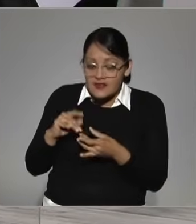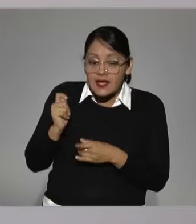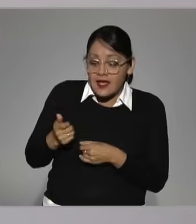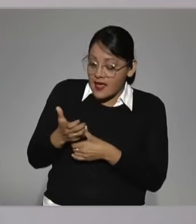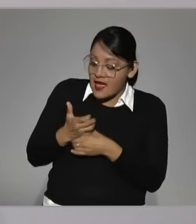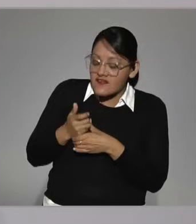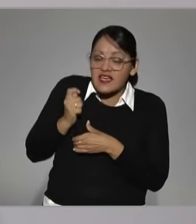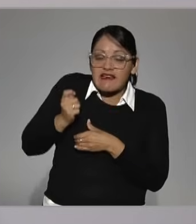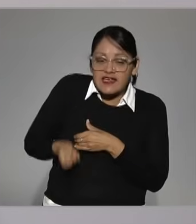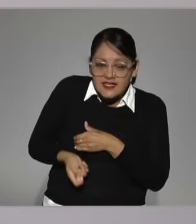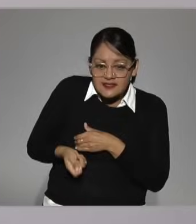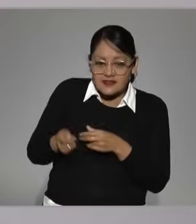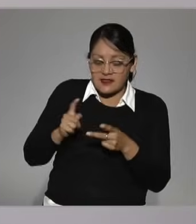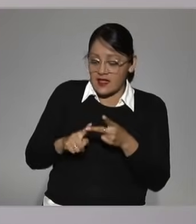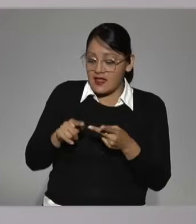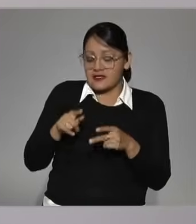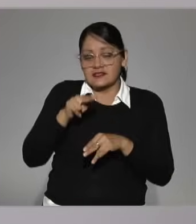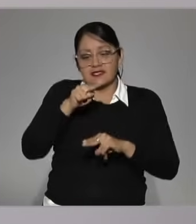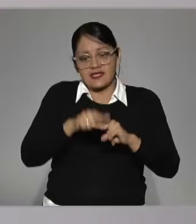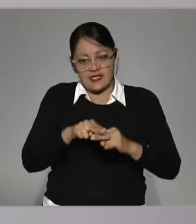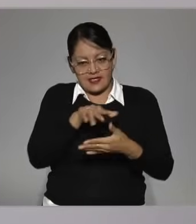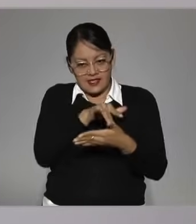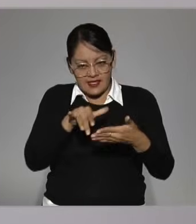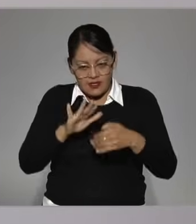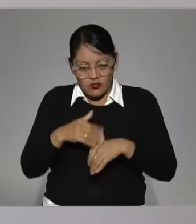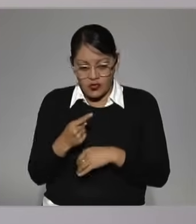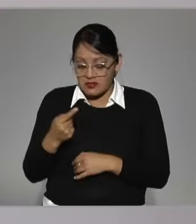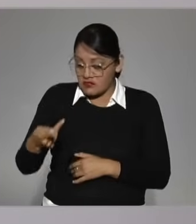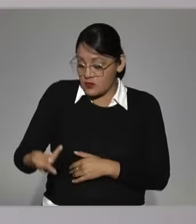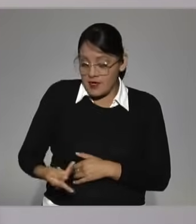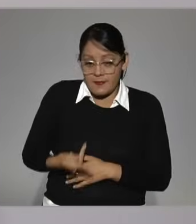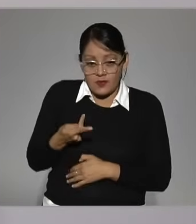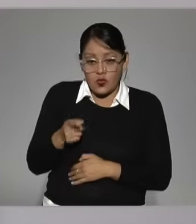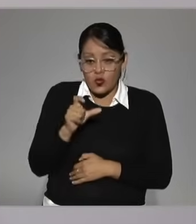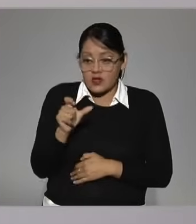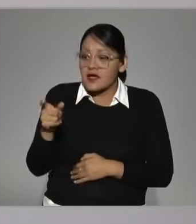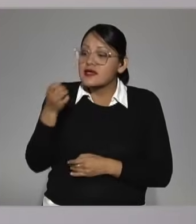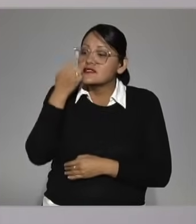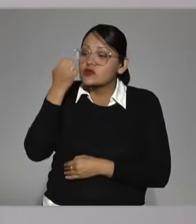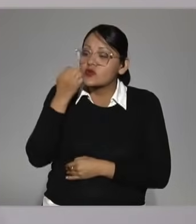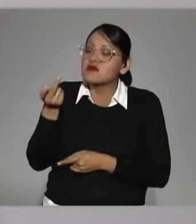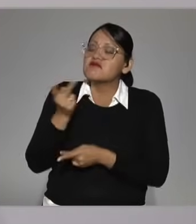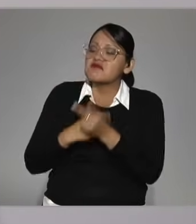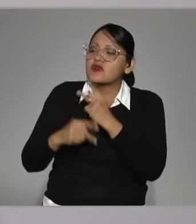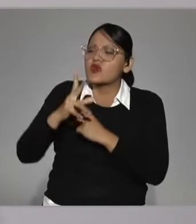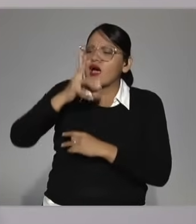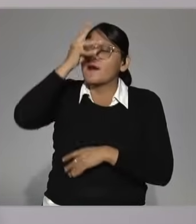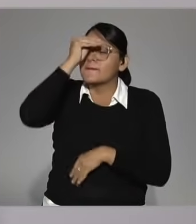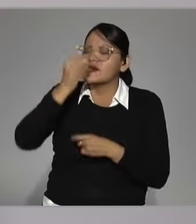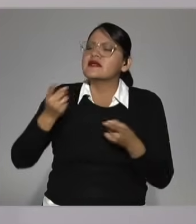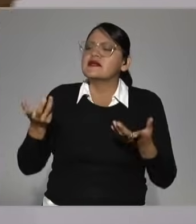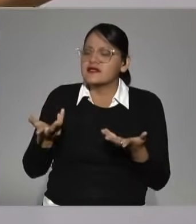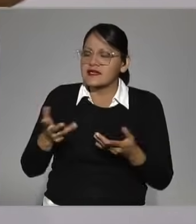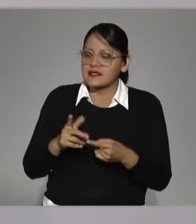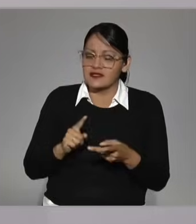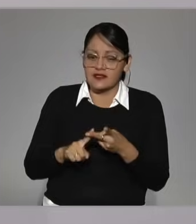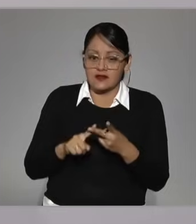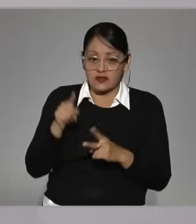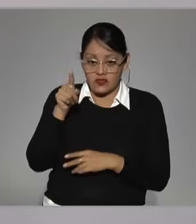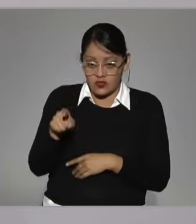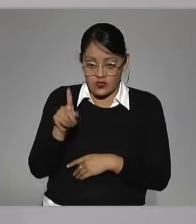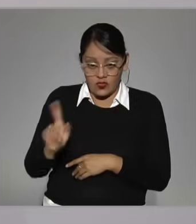café, qué implica sentarse a leer, si no te pregunto cuando llegas de la escuela, ¿qué aprendiste? ¿Qué hiciste? Si no